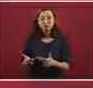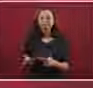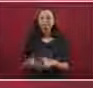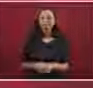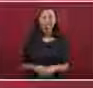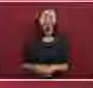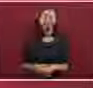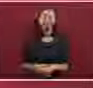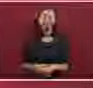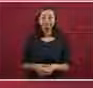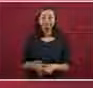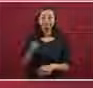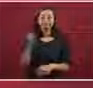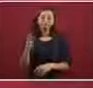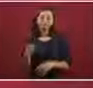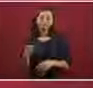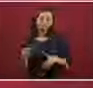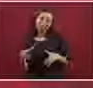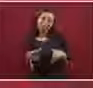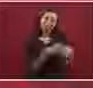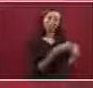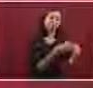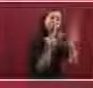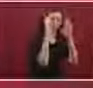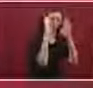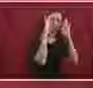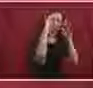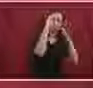formó parte del conservadurismo,